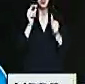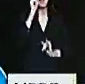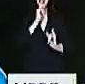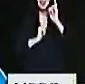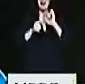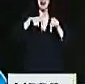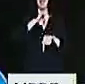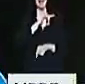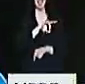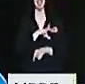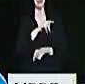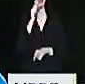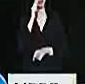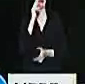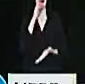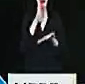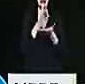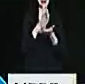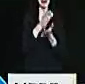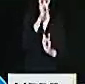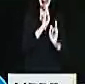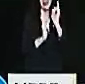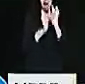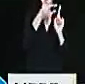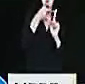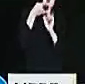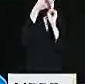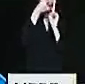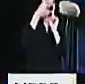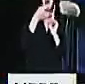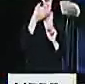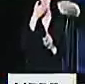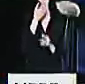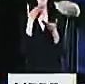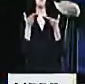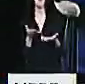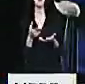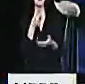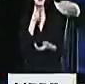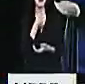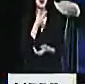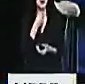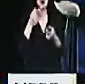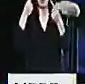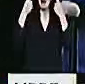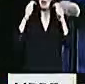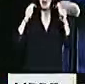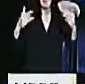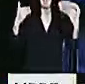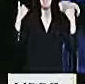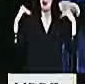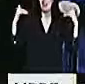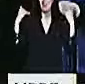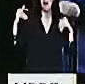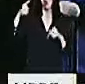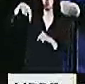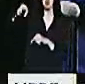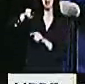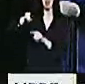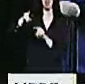clases online de habilidades digitales. Sí. Pero también ahora estamos buscando tratar de hacer prácticas con